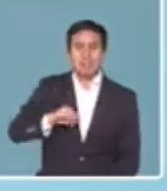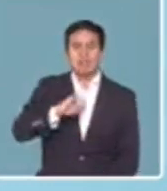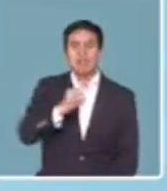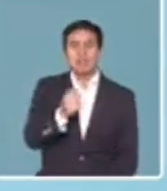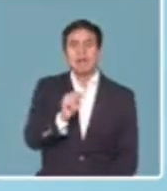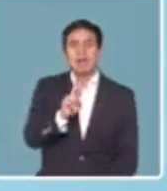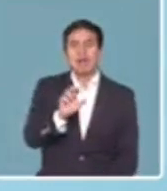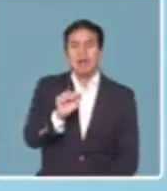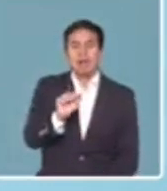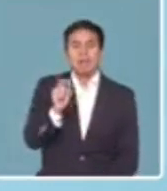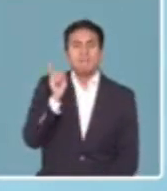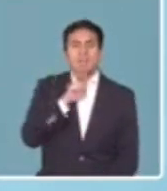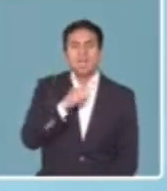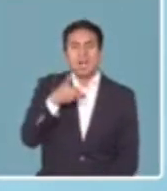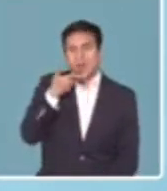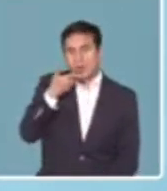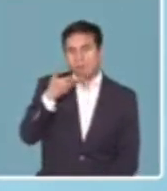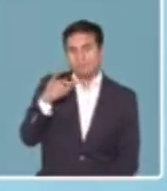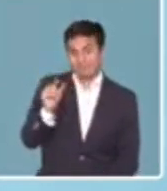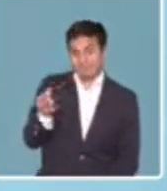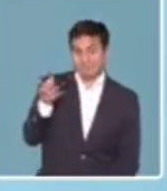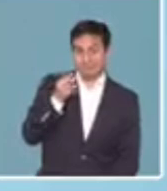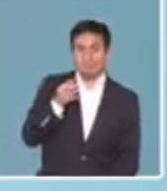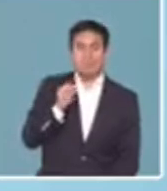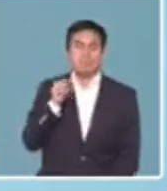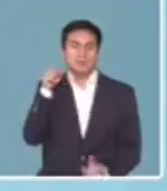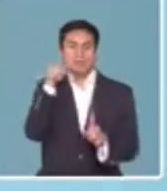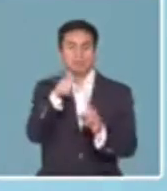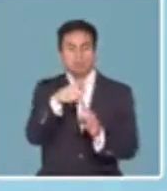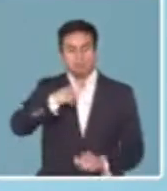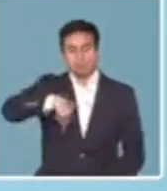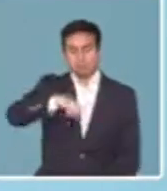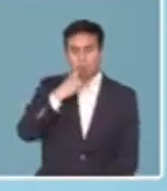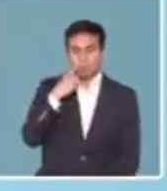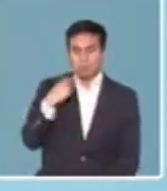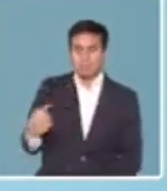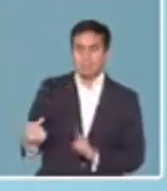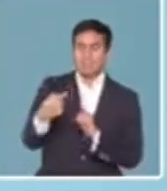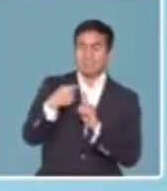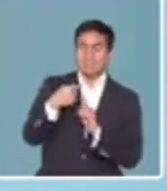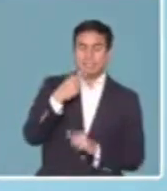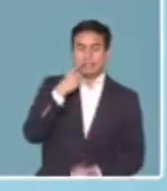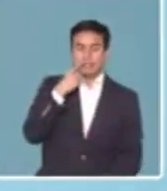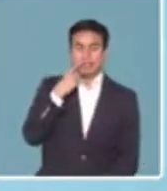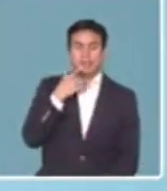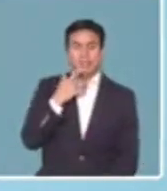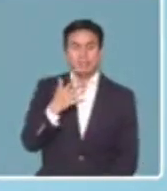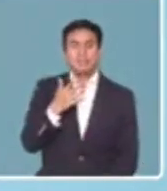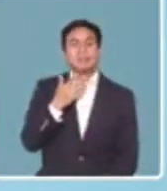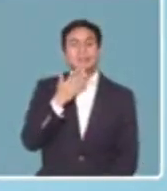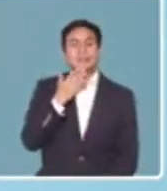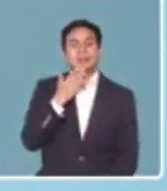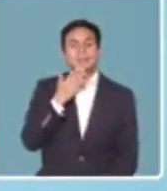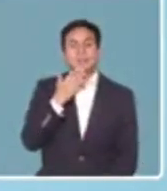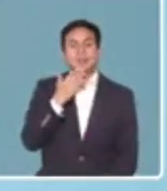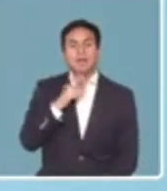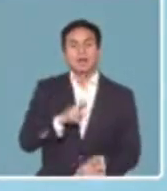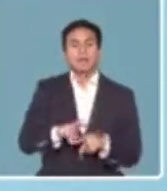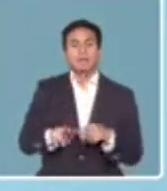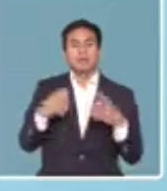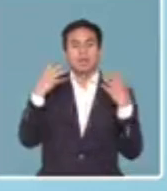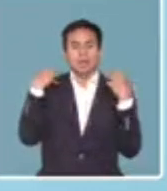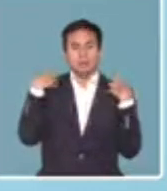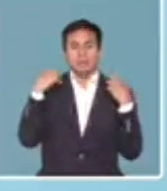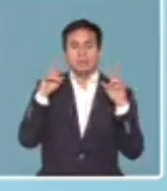Jara al final de su intervención, esta interpelación a nosotros los hombres, a que también nos hagamos